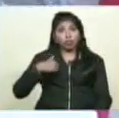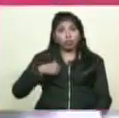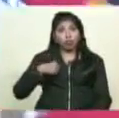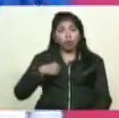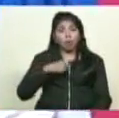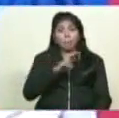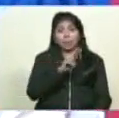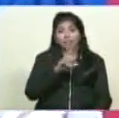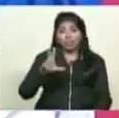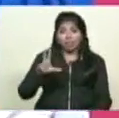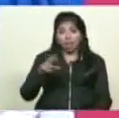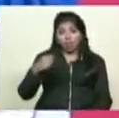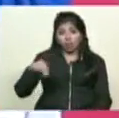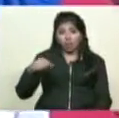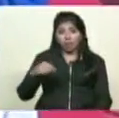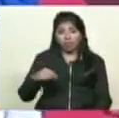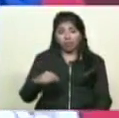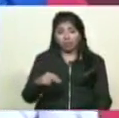23.